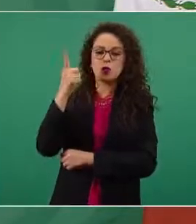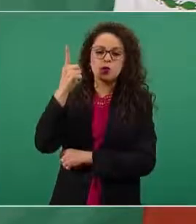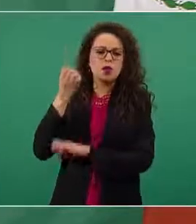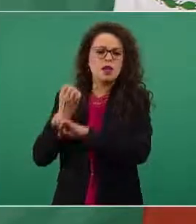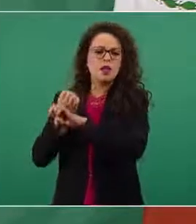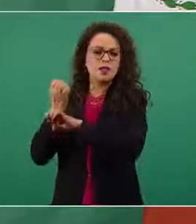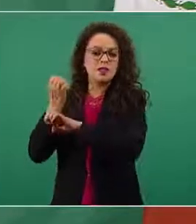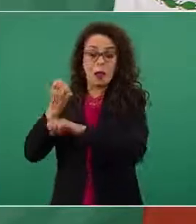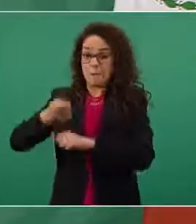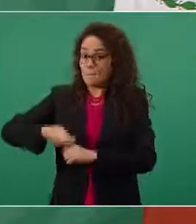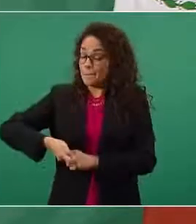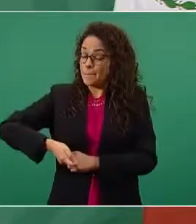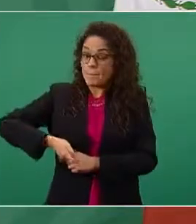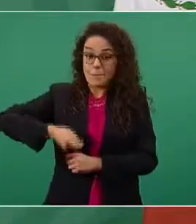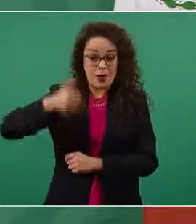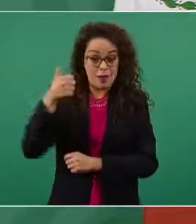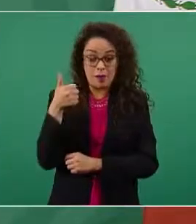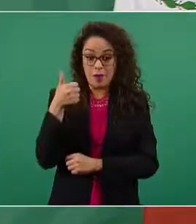Por primera vez